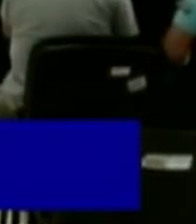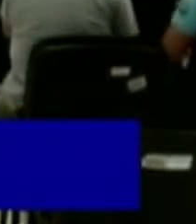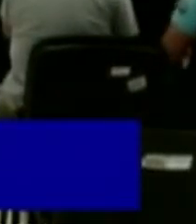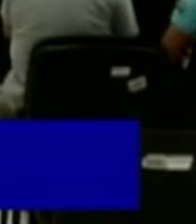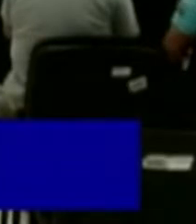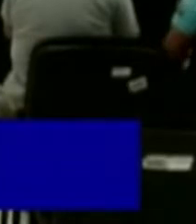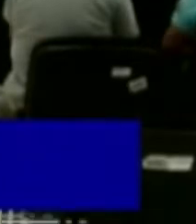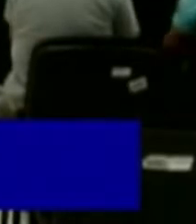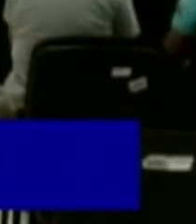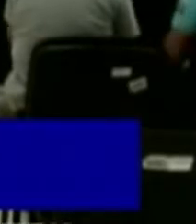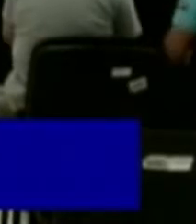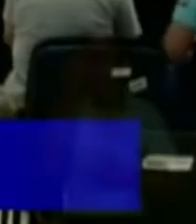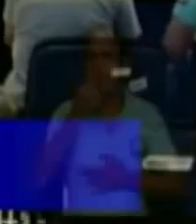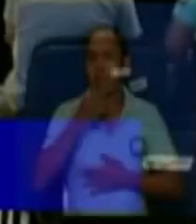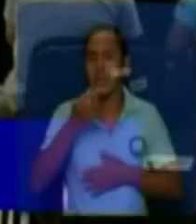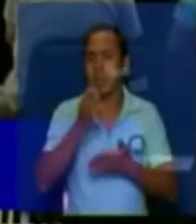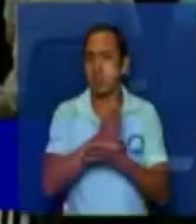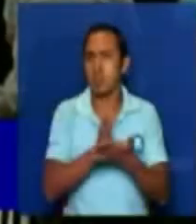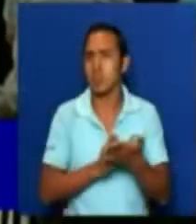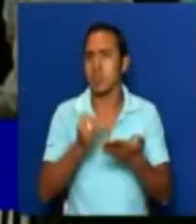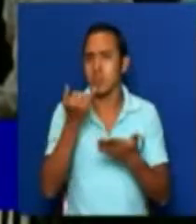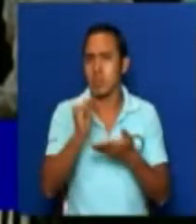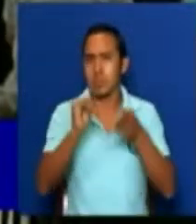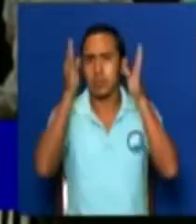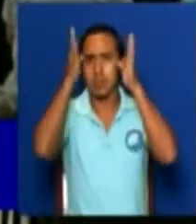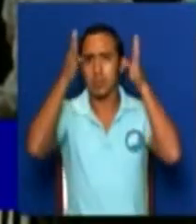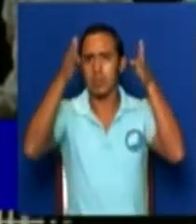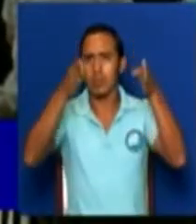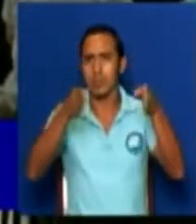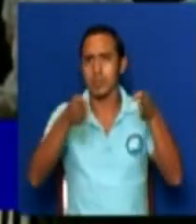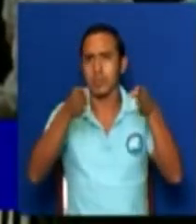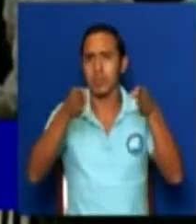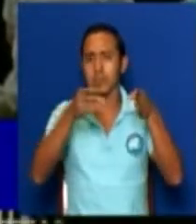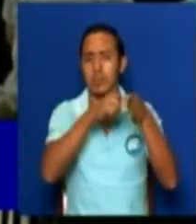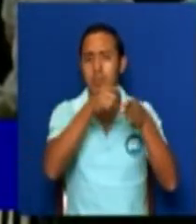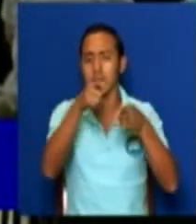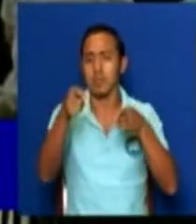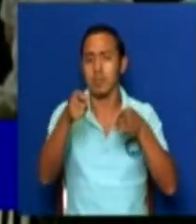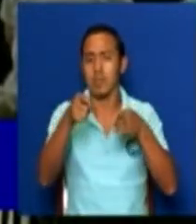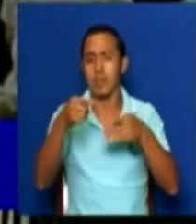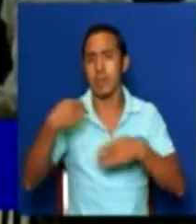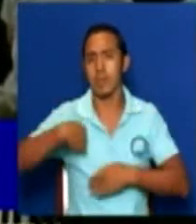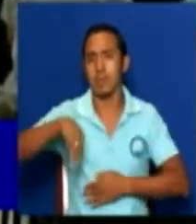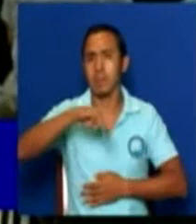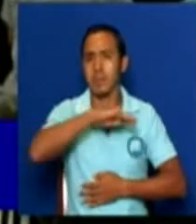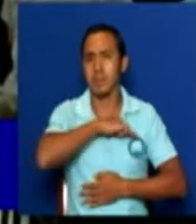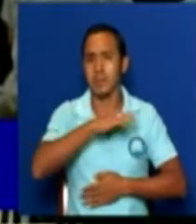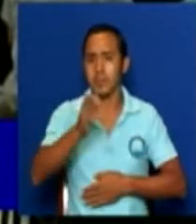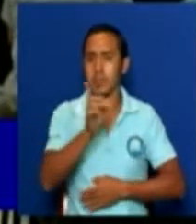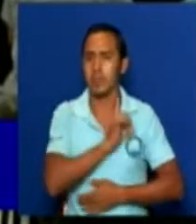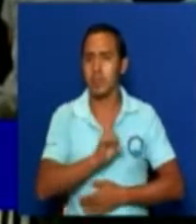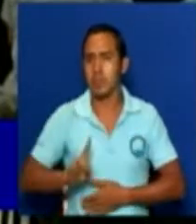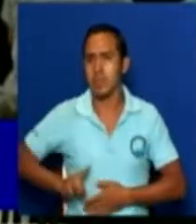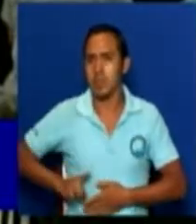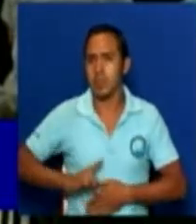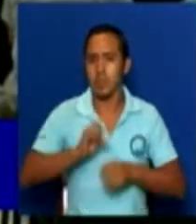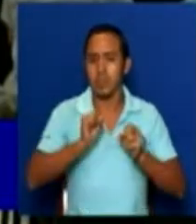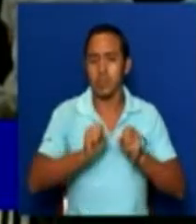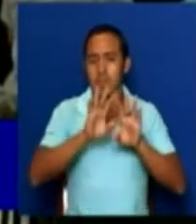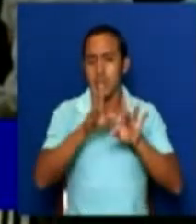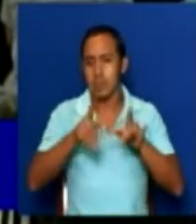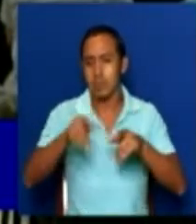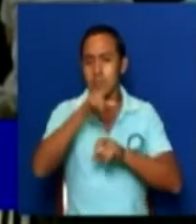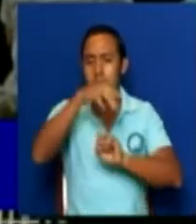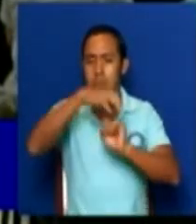alusión directa, hay unas preguntas que iban dirigidas a miembros, diputados y diputadas de la Comisión